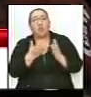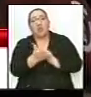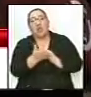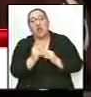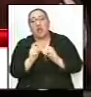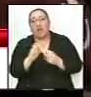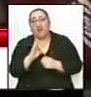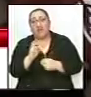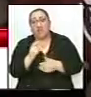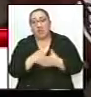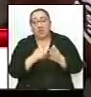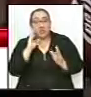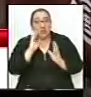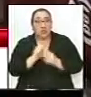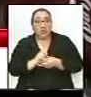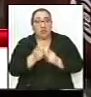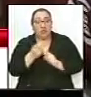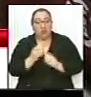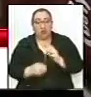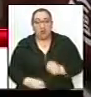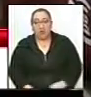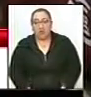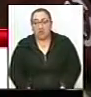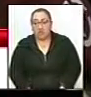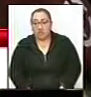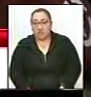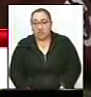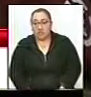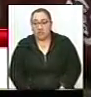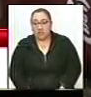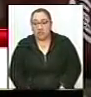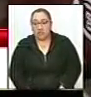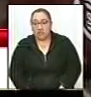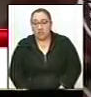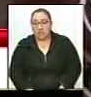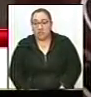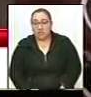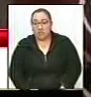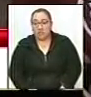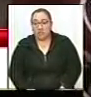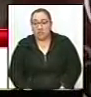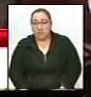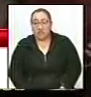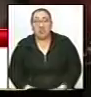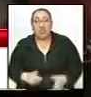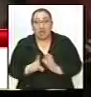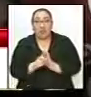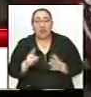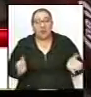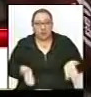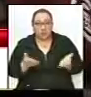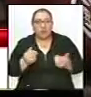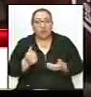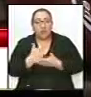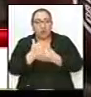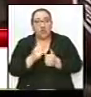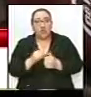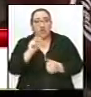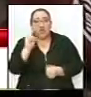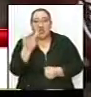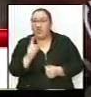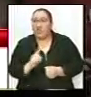FIFA que si se deroga o se modifica esta ley que, como les digo, se impulsó para fortalecer la federación, no